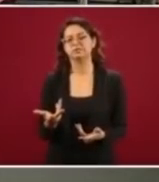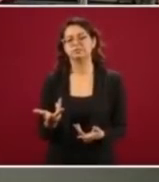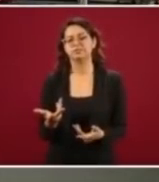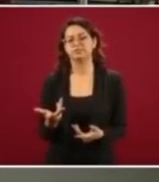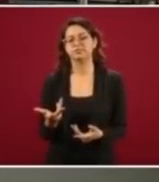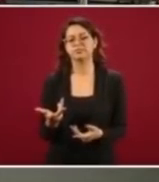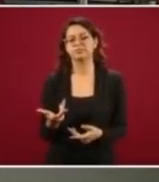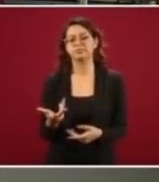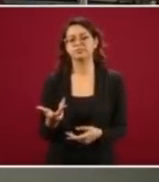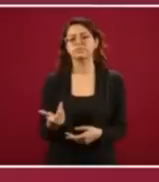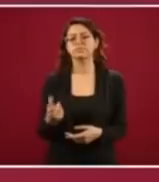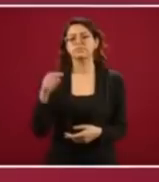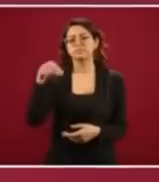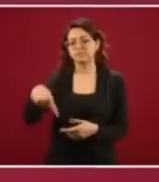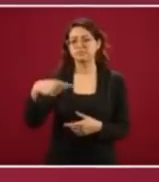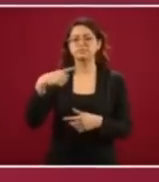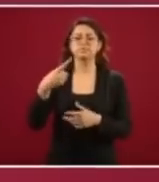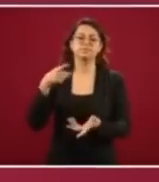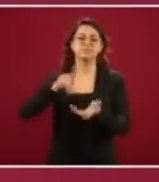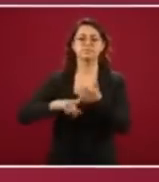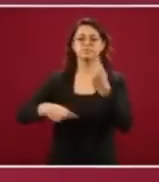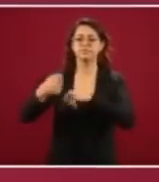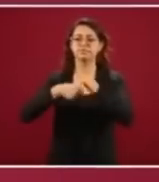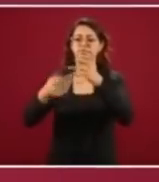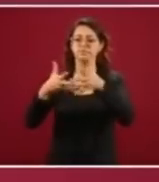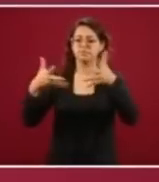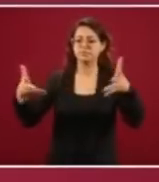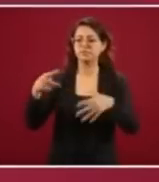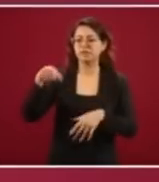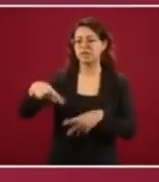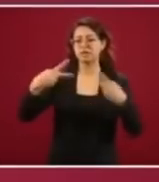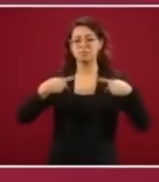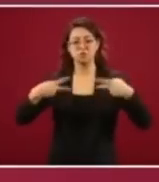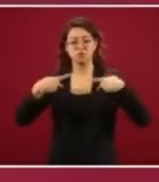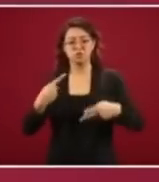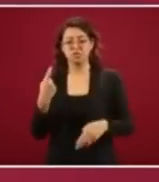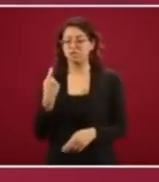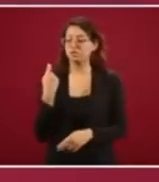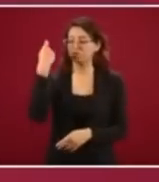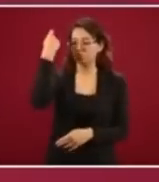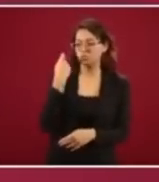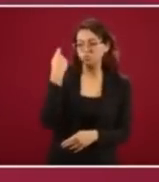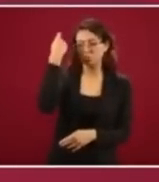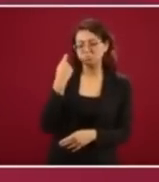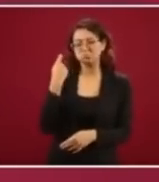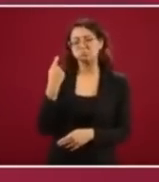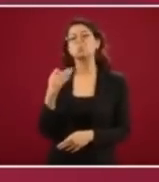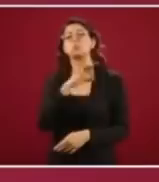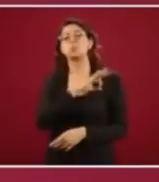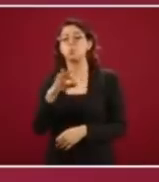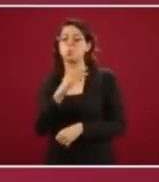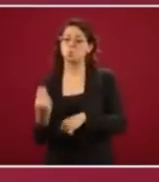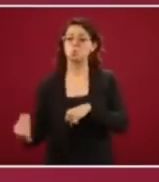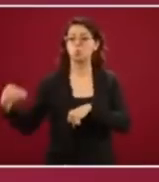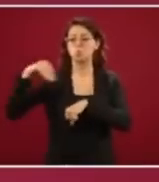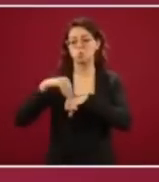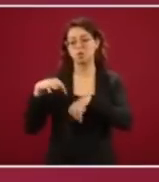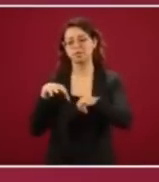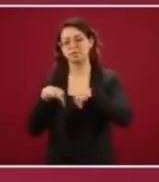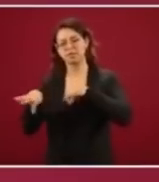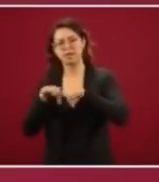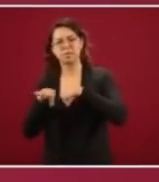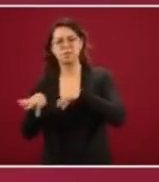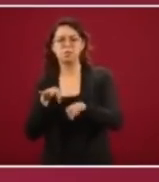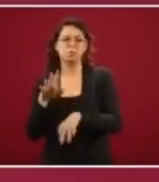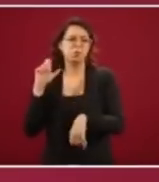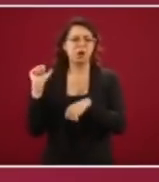tipo de supermercados es que se trate de personas jubiladas. Entonces, aquí estamos viendo realmente qué esquema pudiese ser